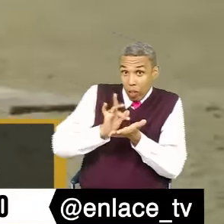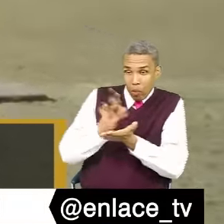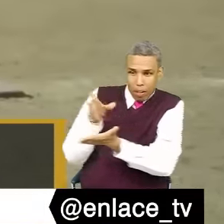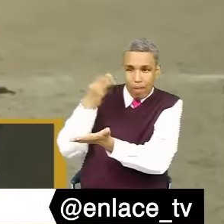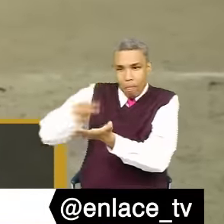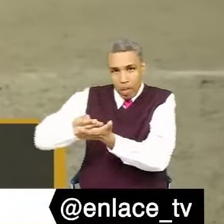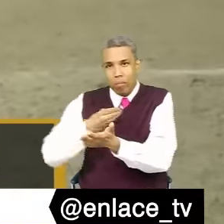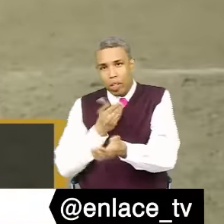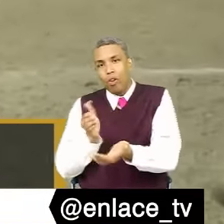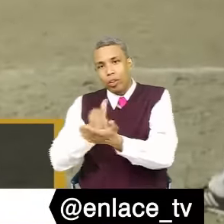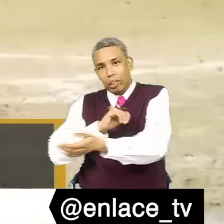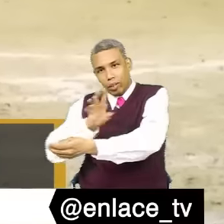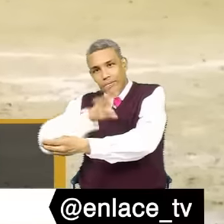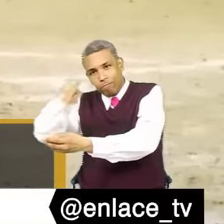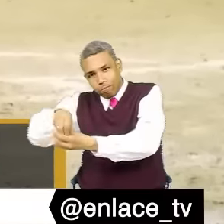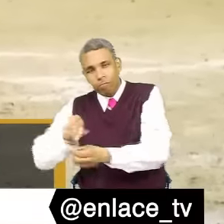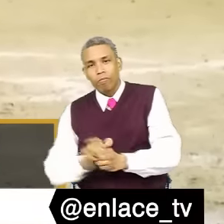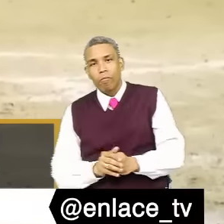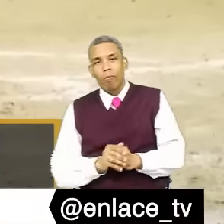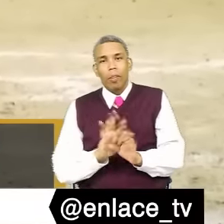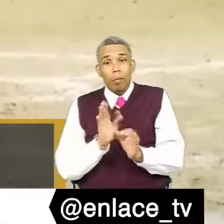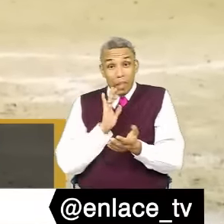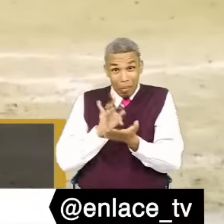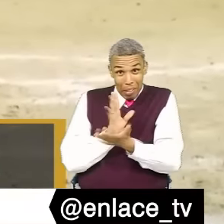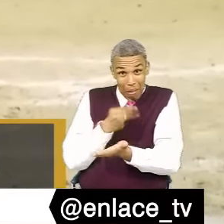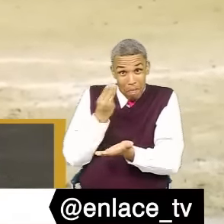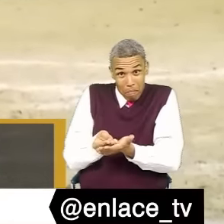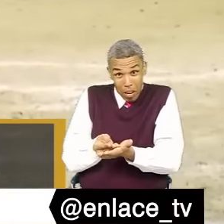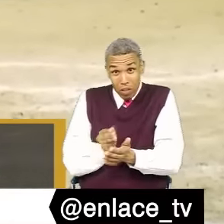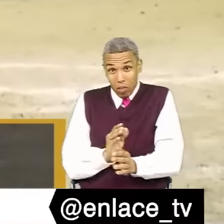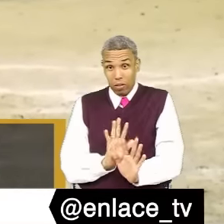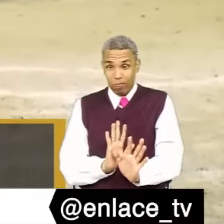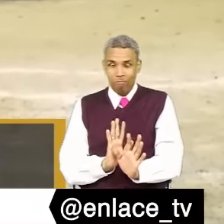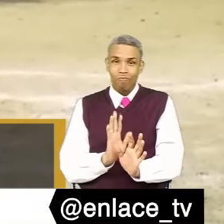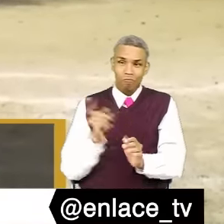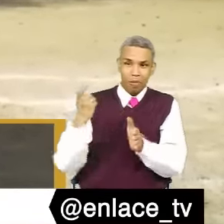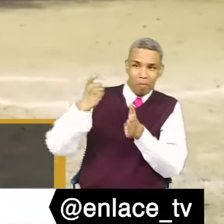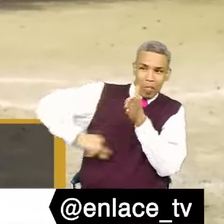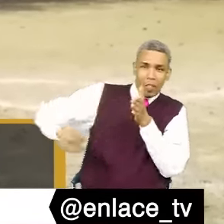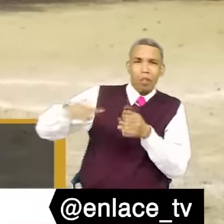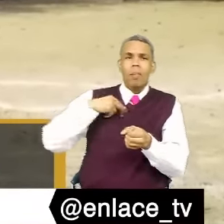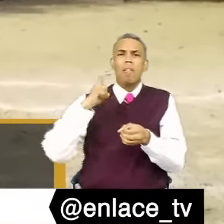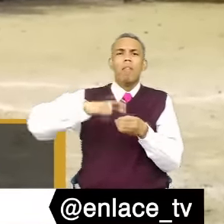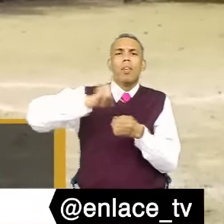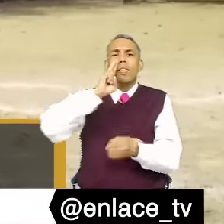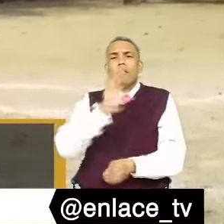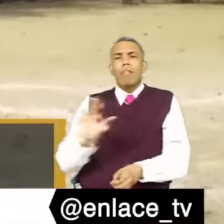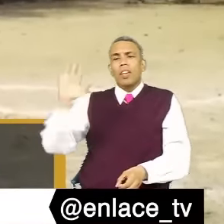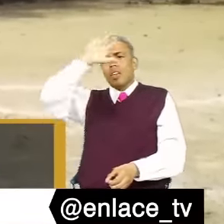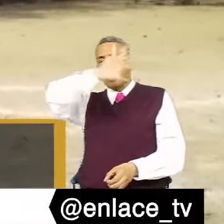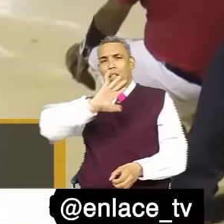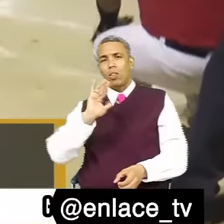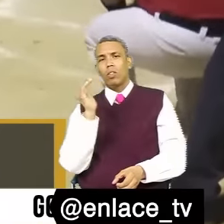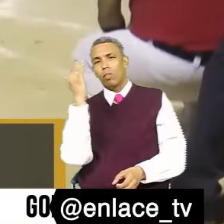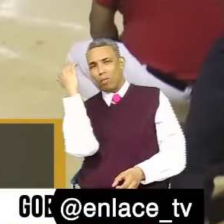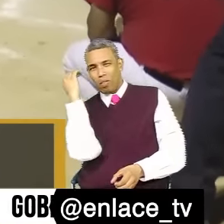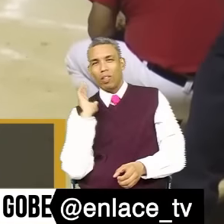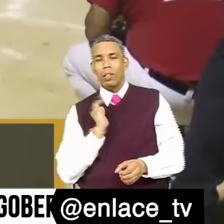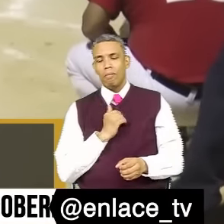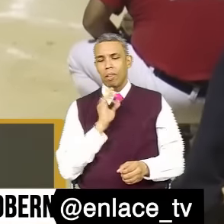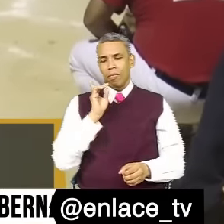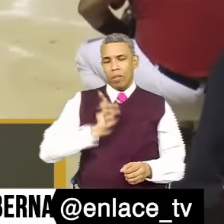La suspensión automática permanecerá hasta que no se resuelva el acto impugnado por la Asamblea Ordinaria celebrada el pasado 14 de marzo. El